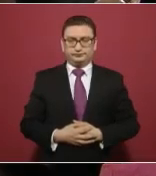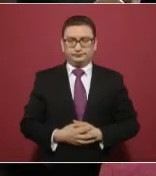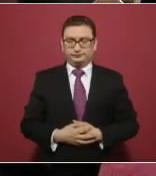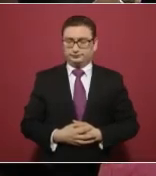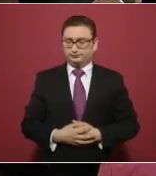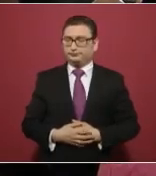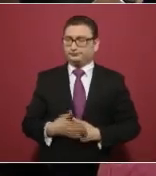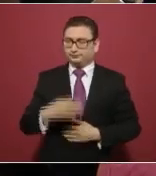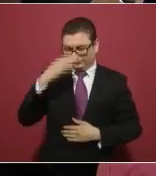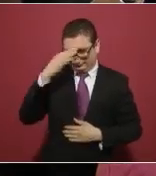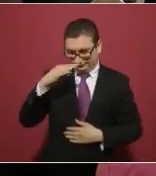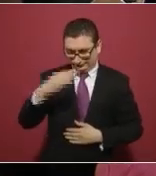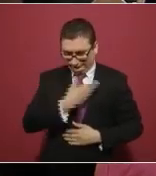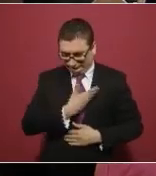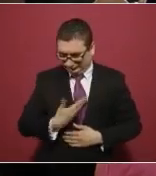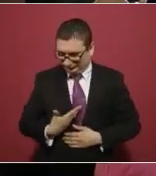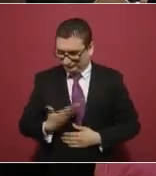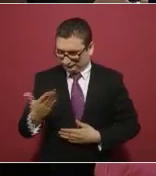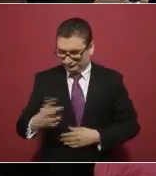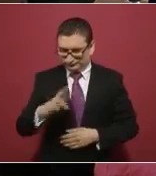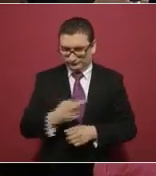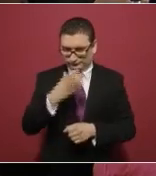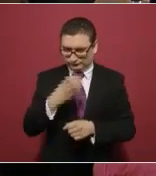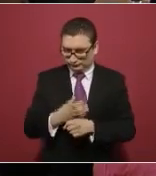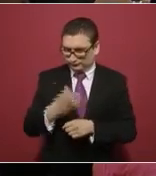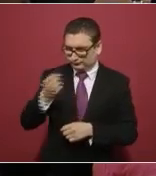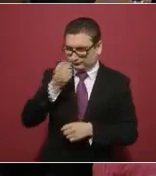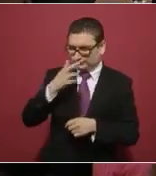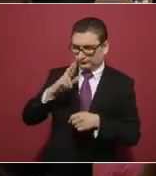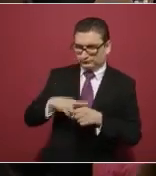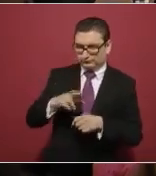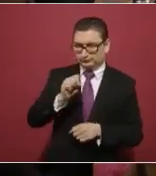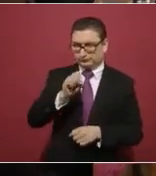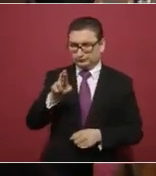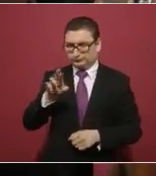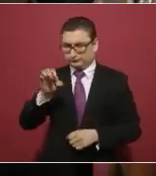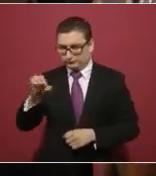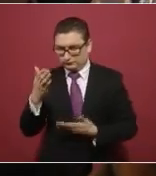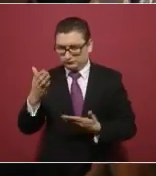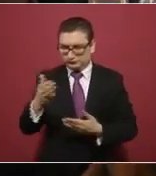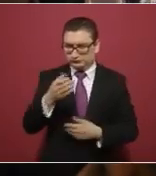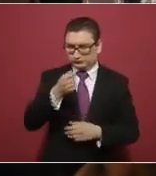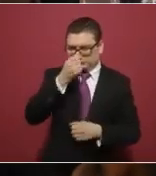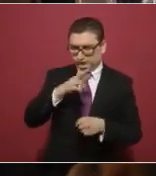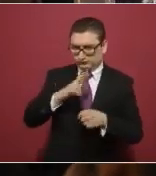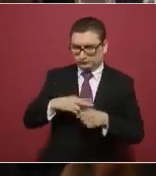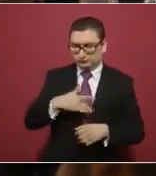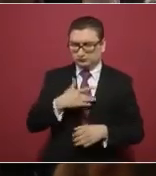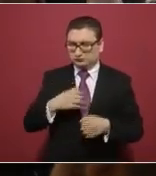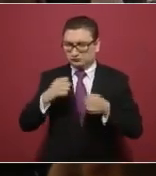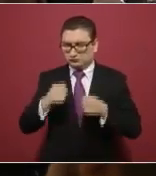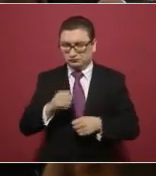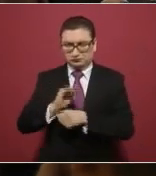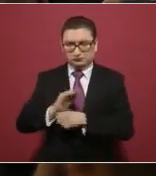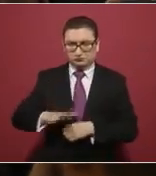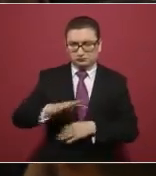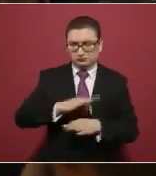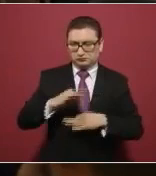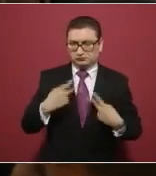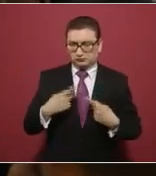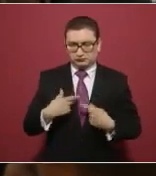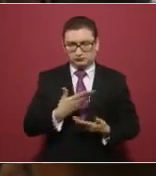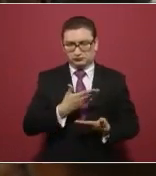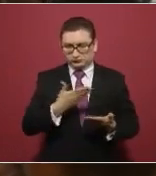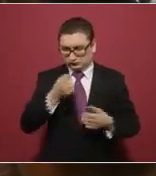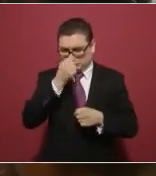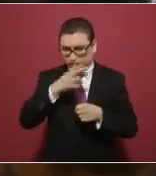Señor Presidente de la República, señor Secretario de Relaciones Exteriores, señor Secretario de Seguridad y Protección Ciudadana, señoras y señores